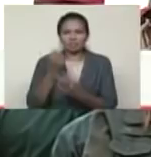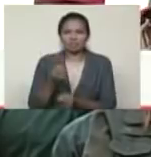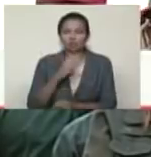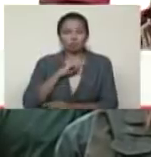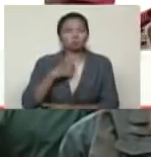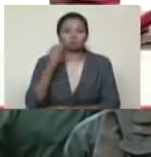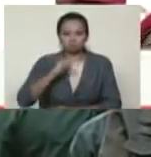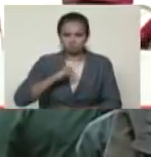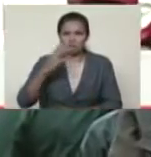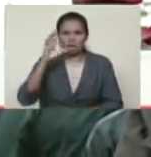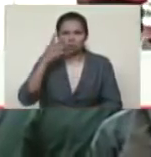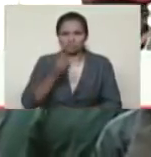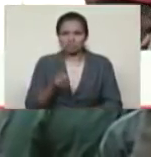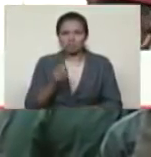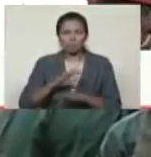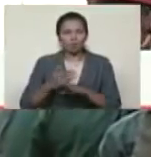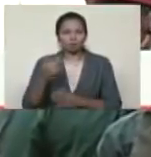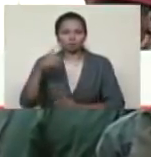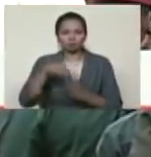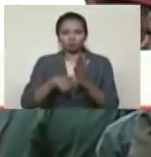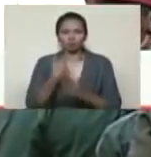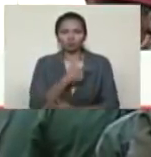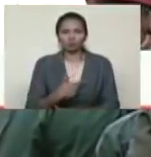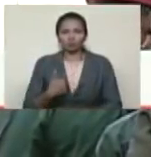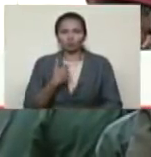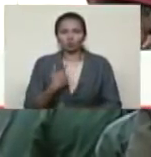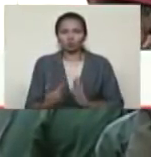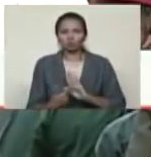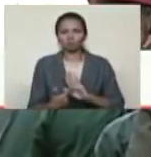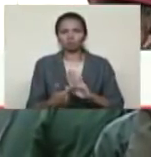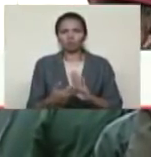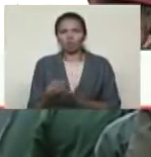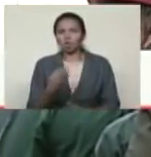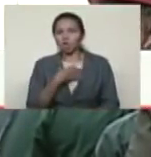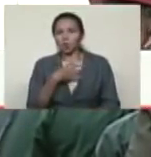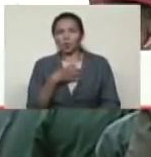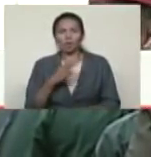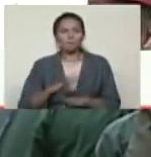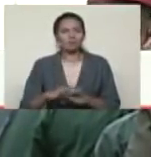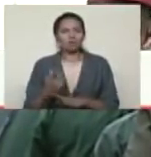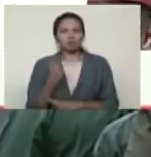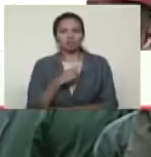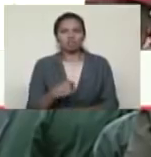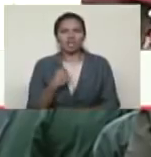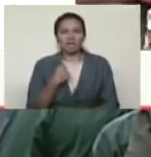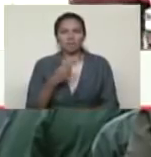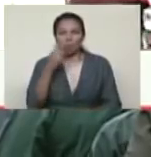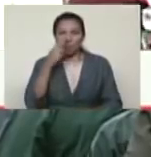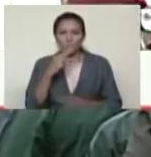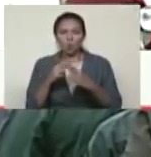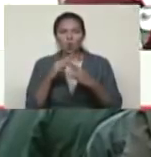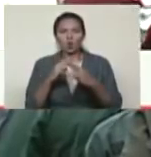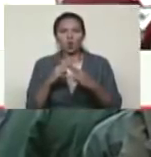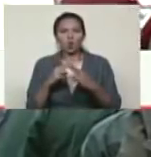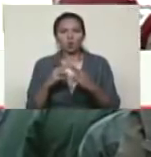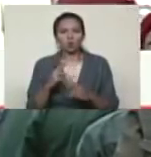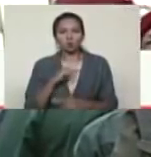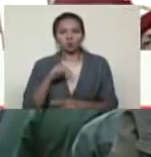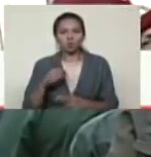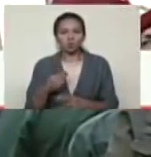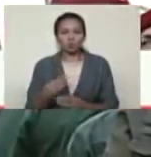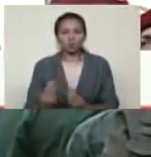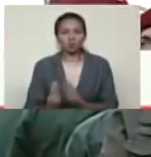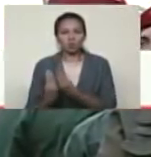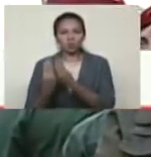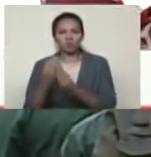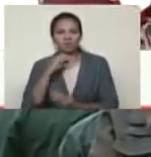entendemos, porque lo llevamos en el pecho. No han podido ni podrán, porque tenemos la moral, porque estamos del lado